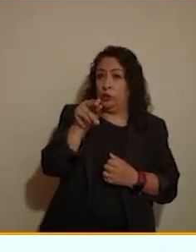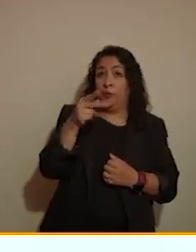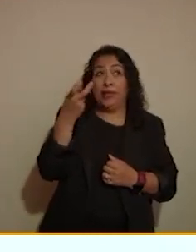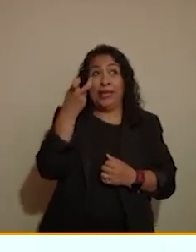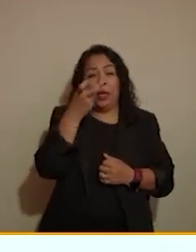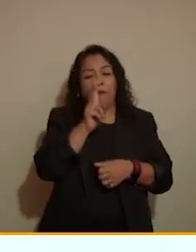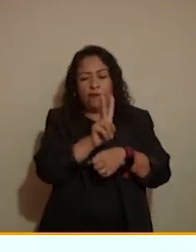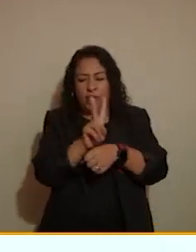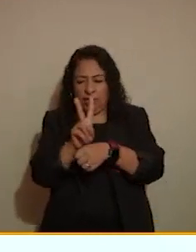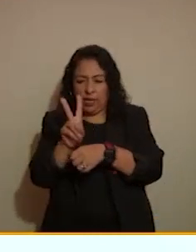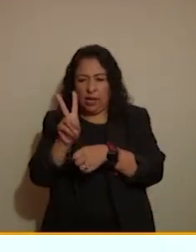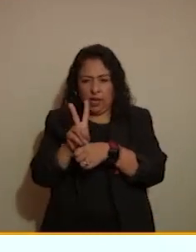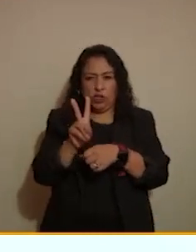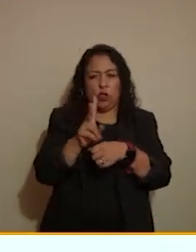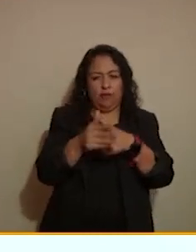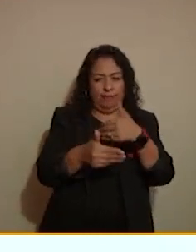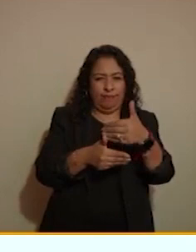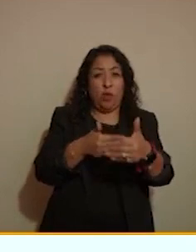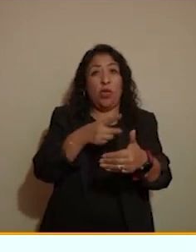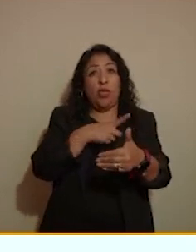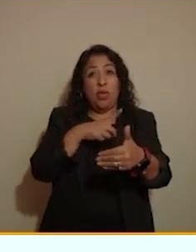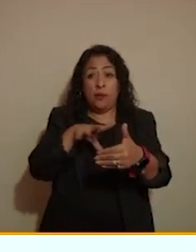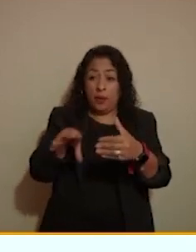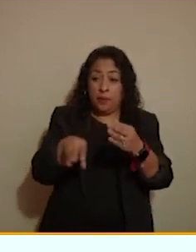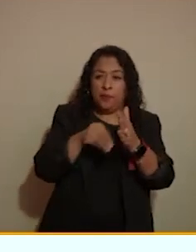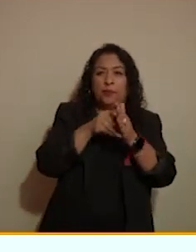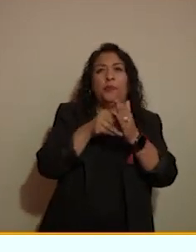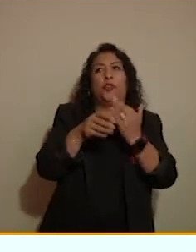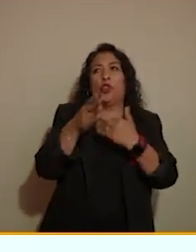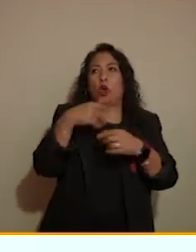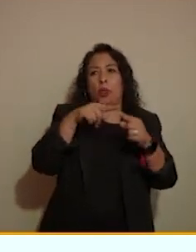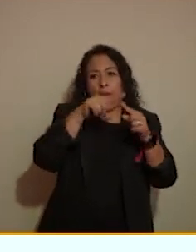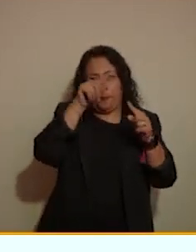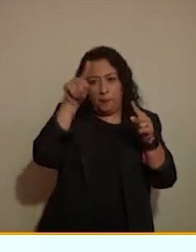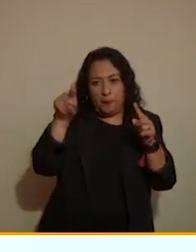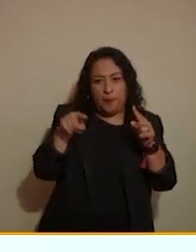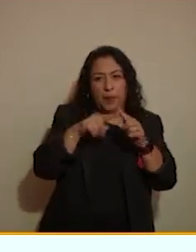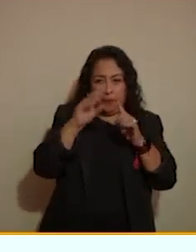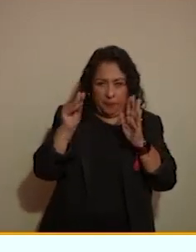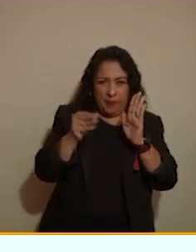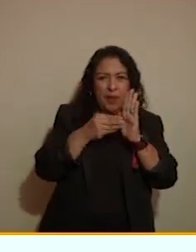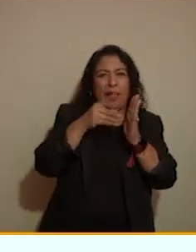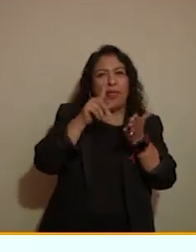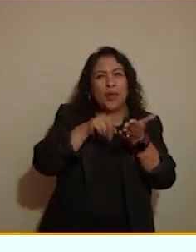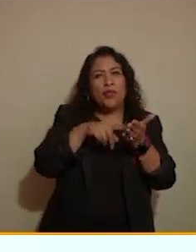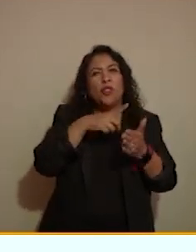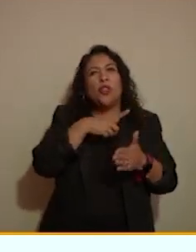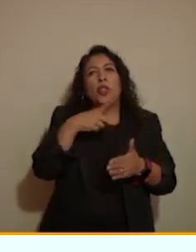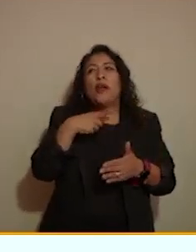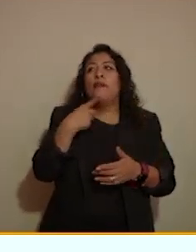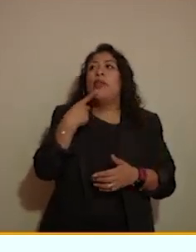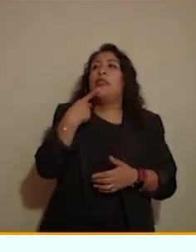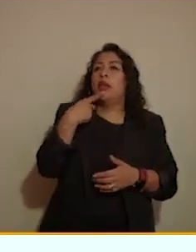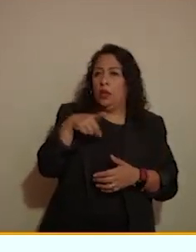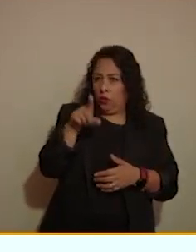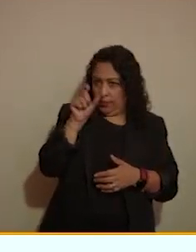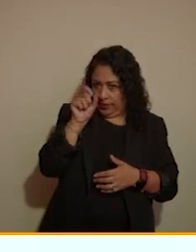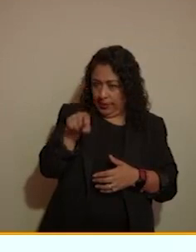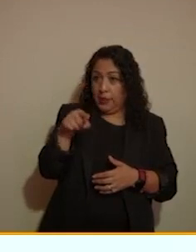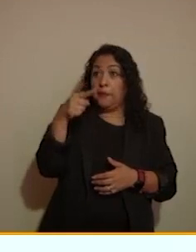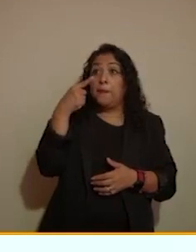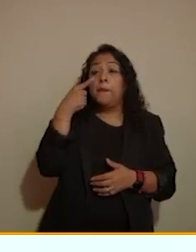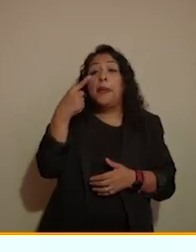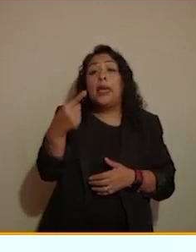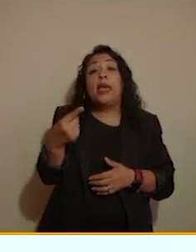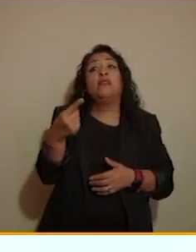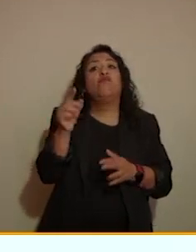de monitoreo del que hablaba tiene que estar incorporado en todo el ciclo, tiene que haber un mecanismo de denuncia y